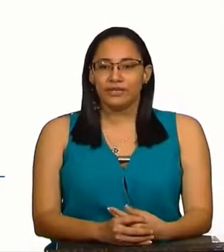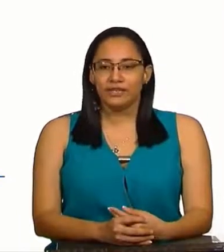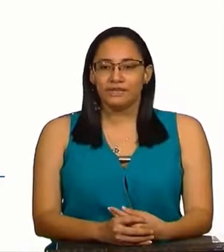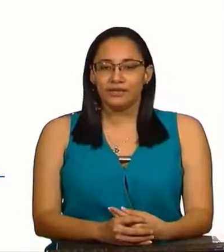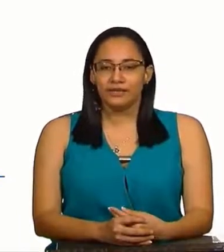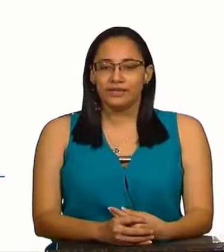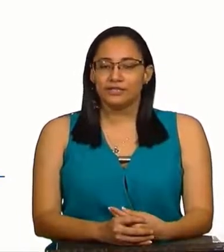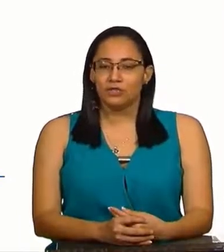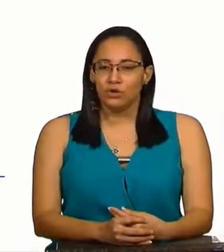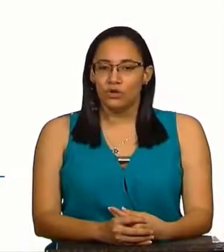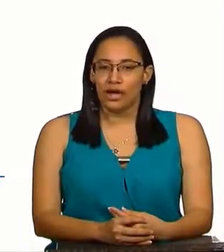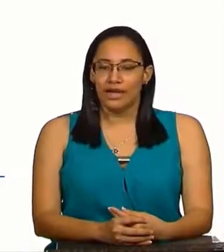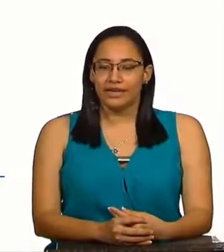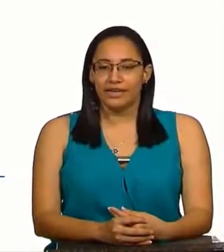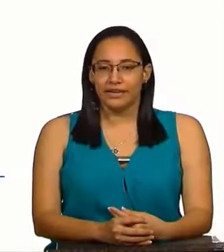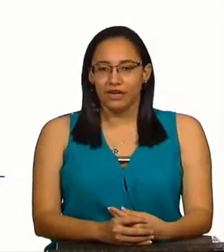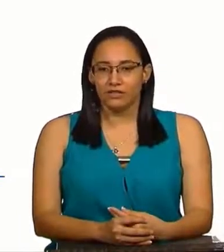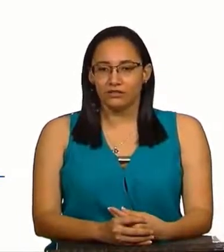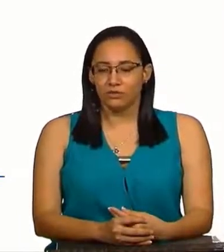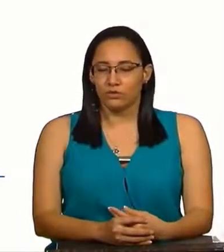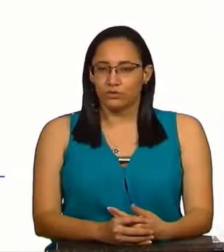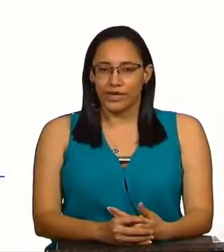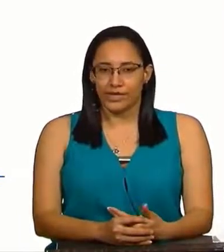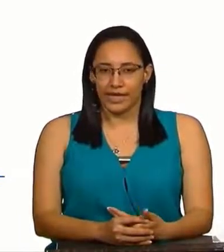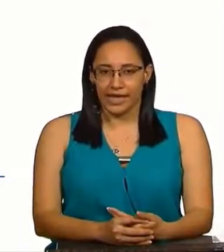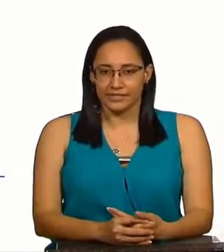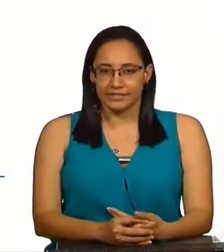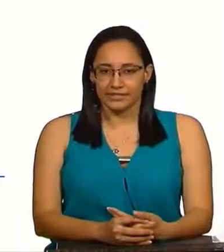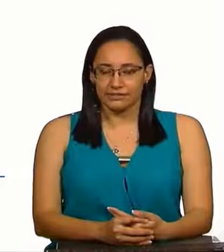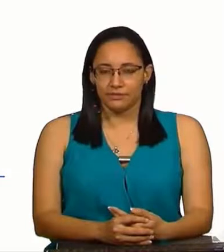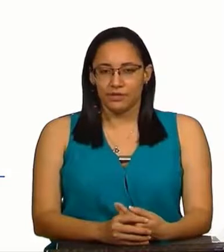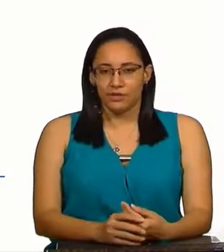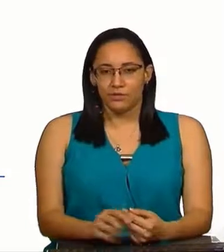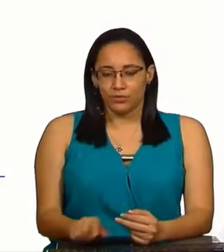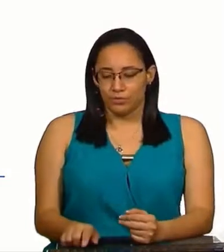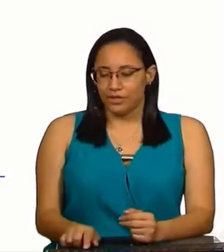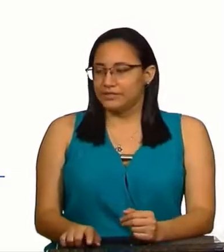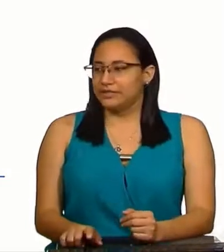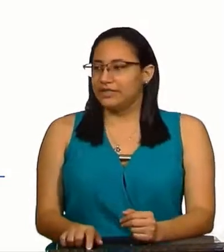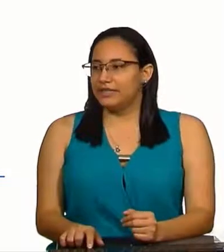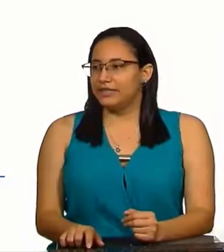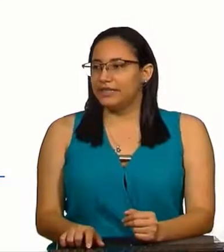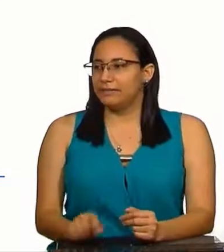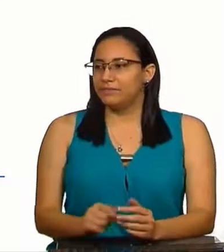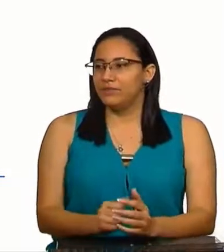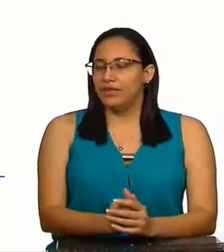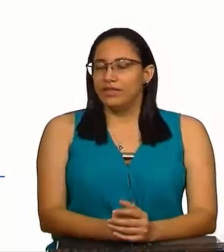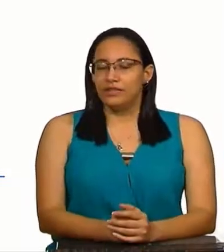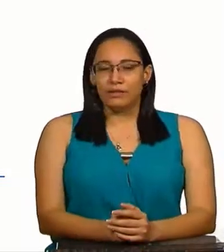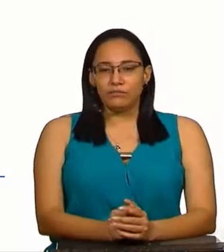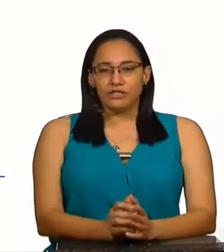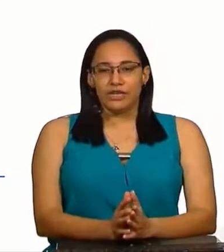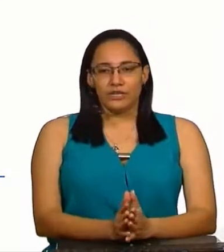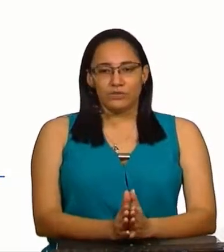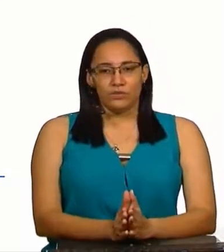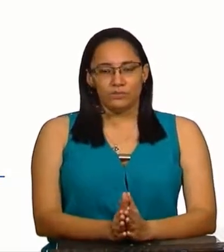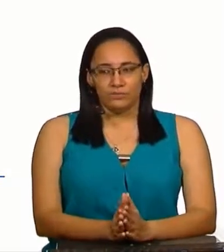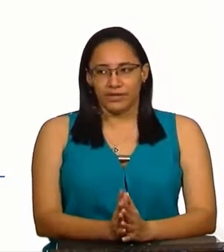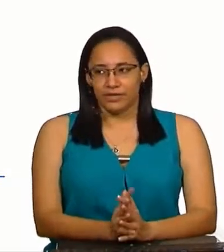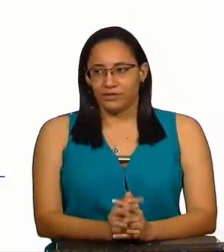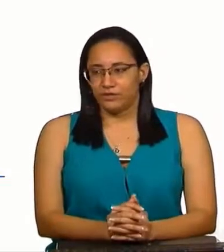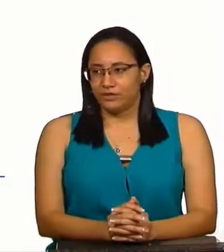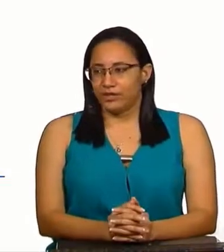forma negativa, que es no, I cannot o no, I can't. Muy bien, siguiente. Tenemos ahí